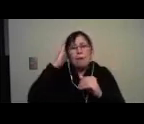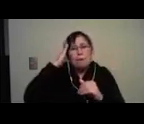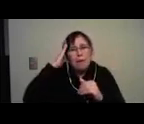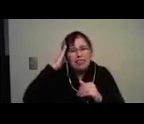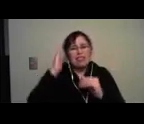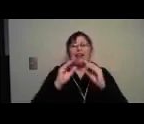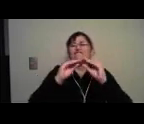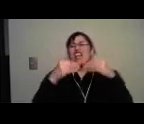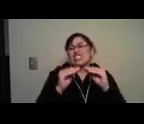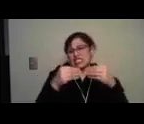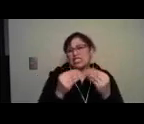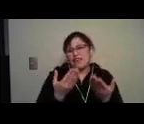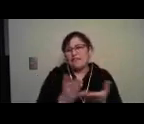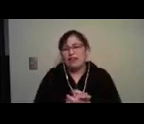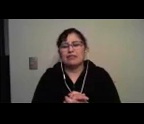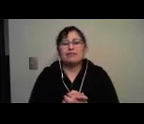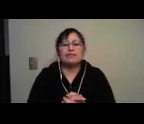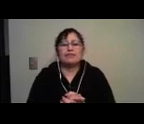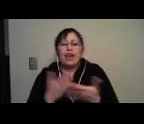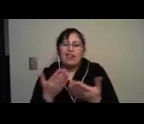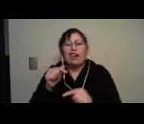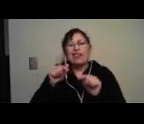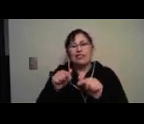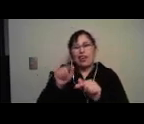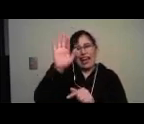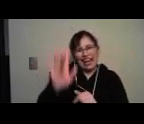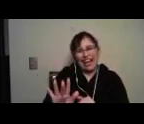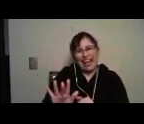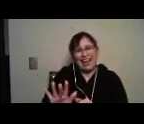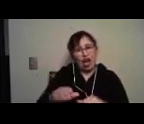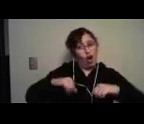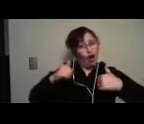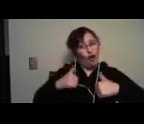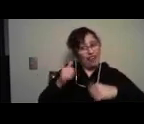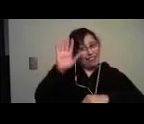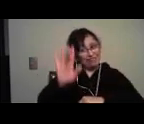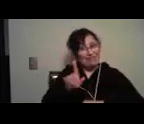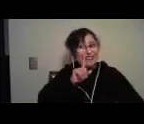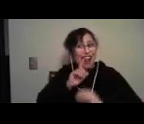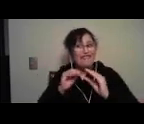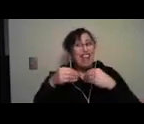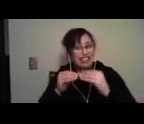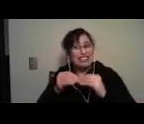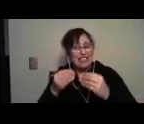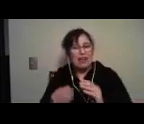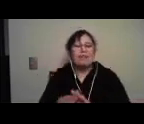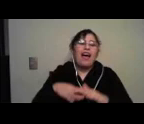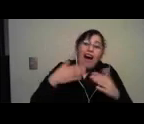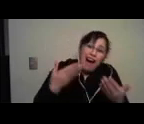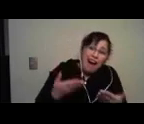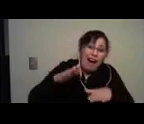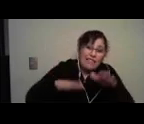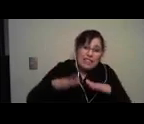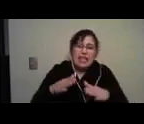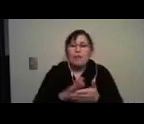muchas veces, o debiese de caracterizar un poco más a la gente joven, comienza a verse afectada por los procesos asociados